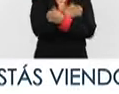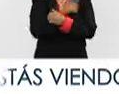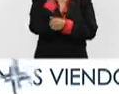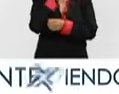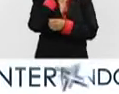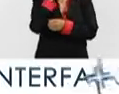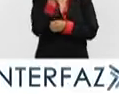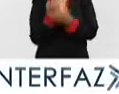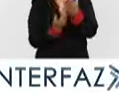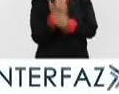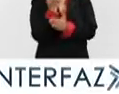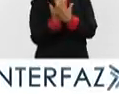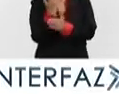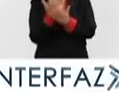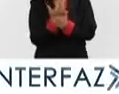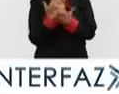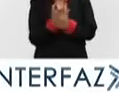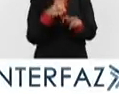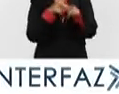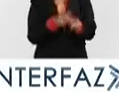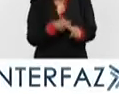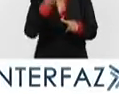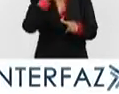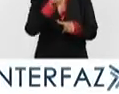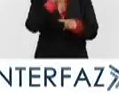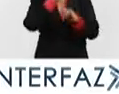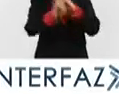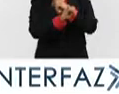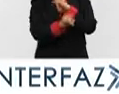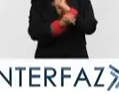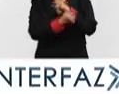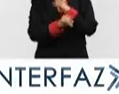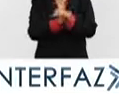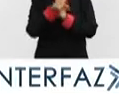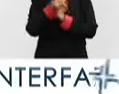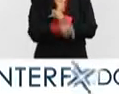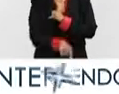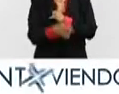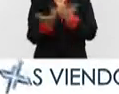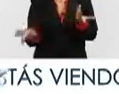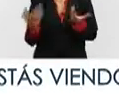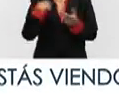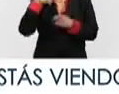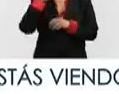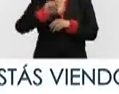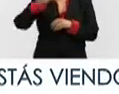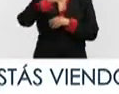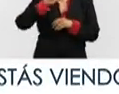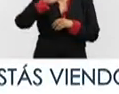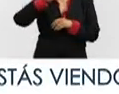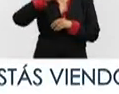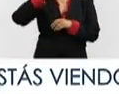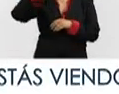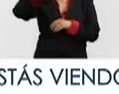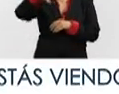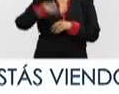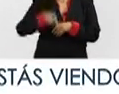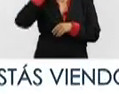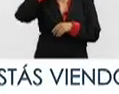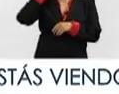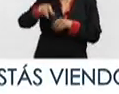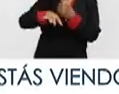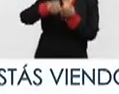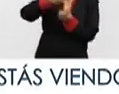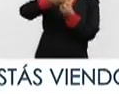educativos mañana a las 9 de la mañana y síganos a través de nuestras redes sociales en @aedmx, donde